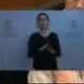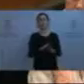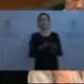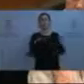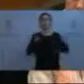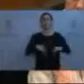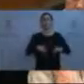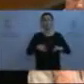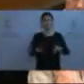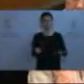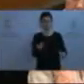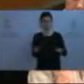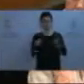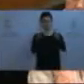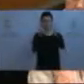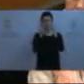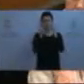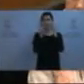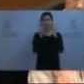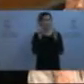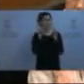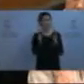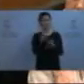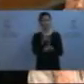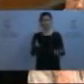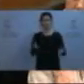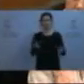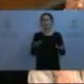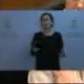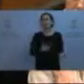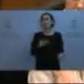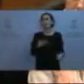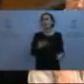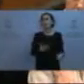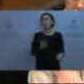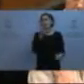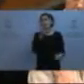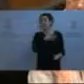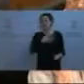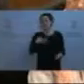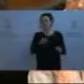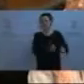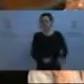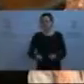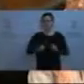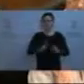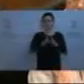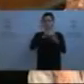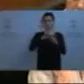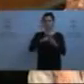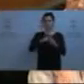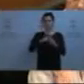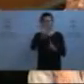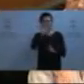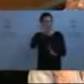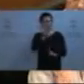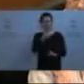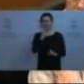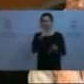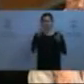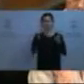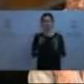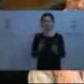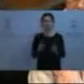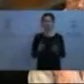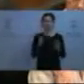Quitamos los escombros y un problema menos, que también es una posibilidad. Pero si usted lo que quiere es proteger la capilla, le aseguro, y yo le hablo de primera mano, no sé si la